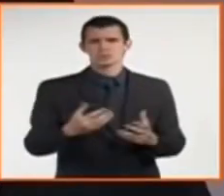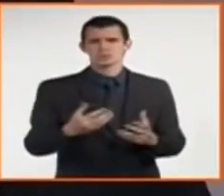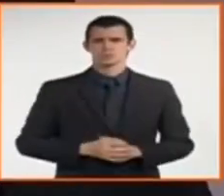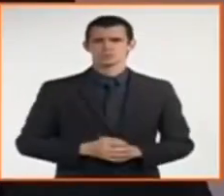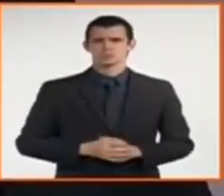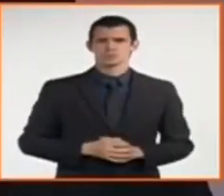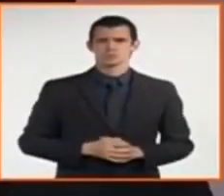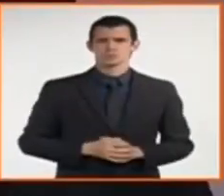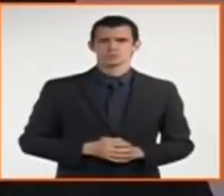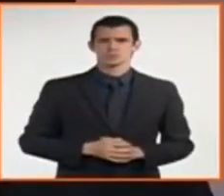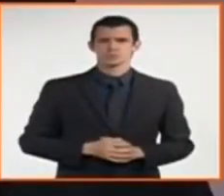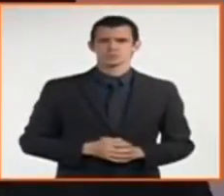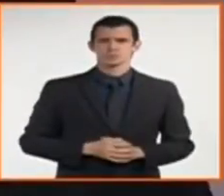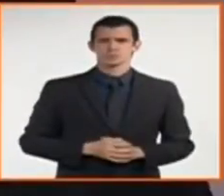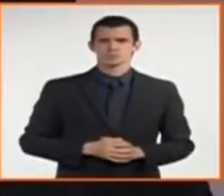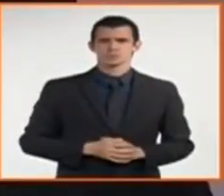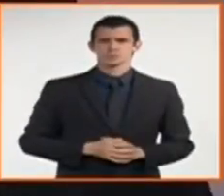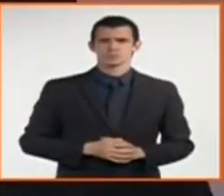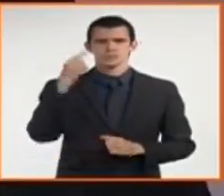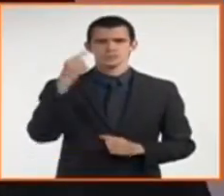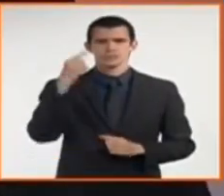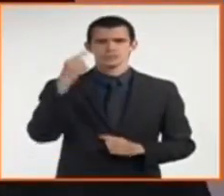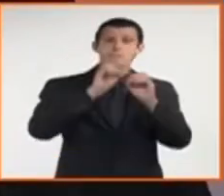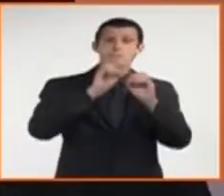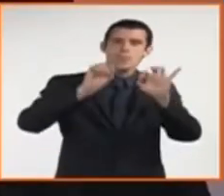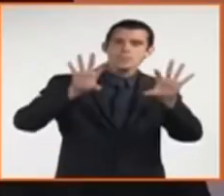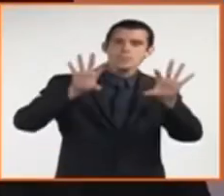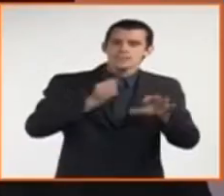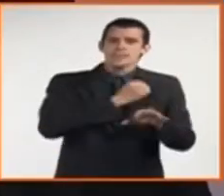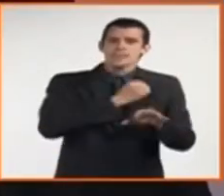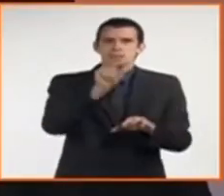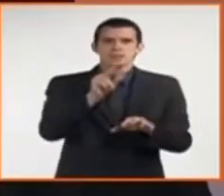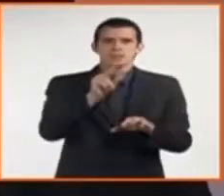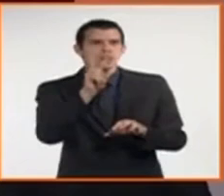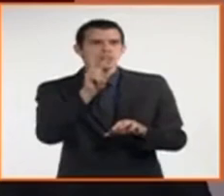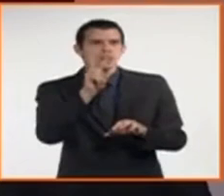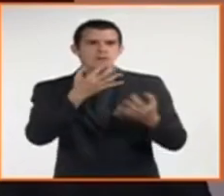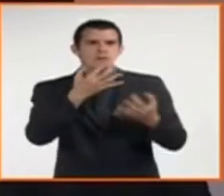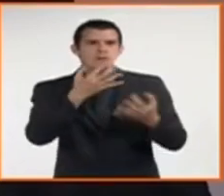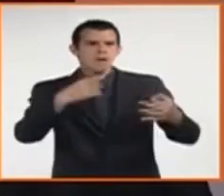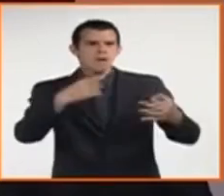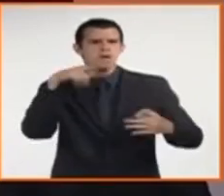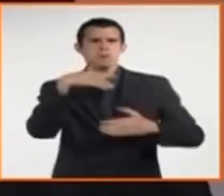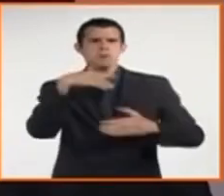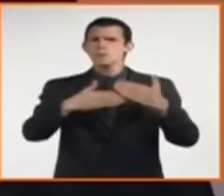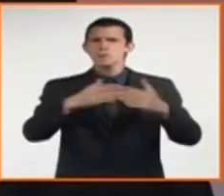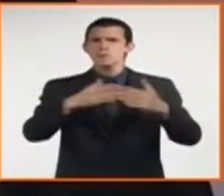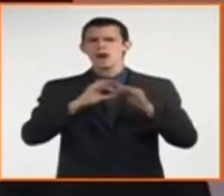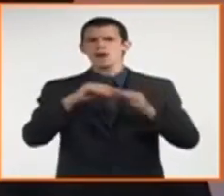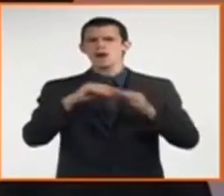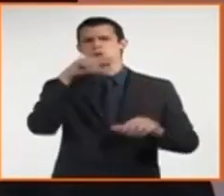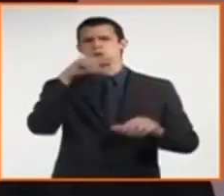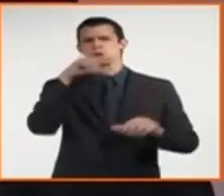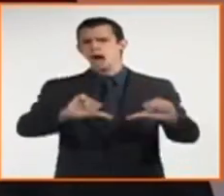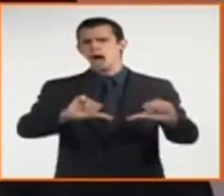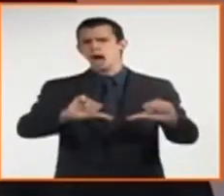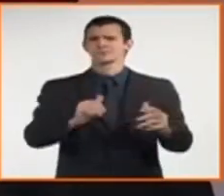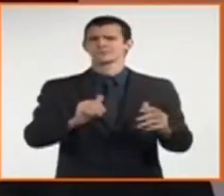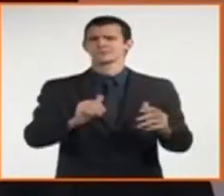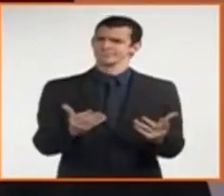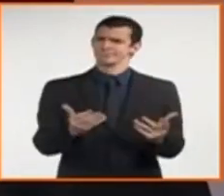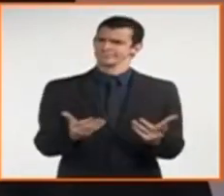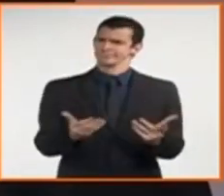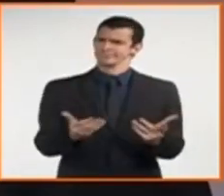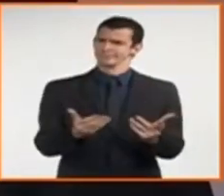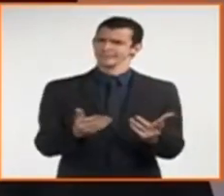en este mundo al link con una posición vamos a decir subordinada a